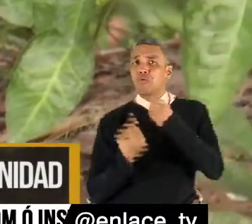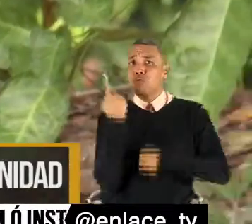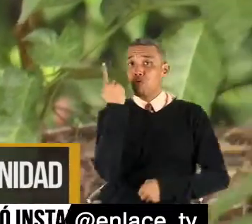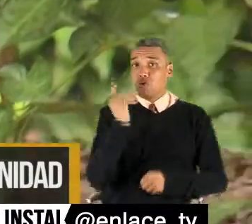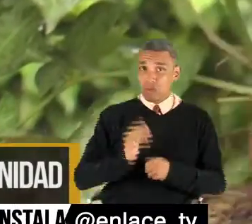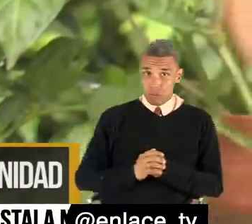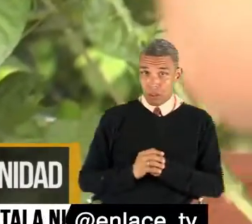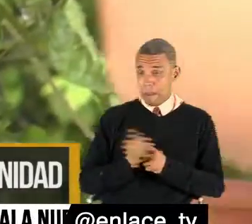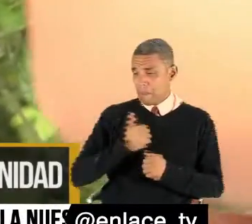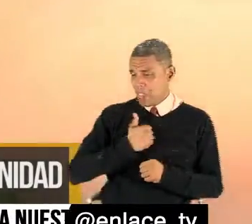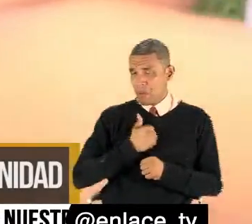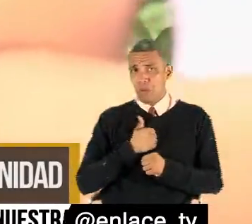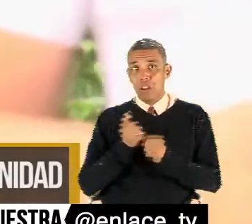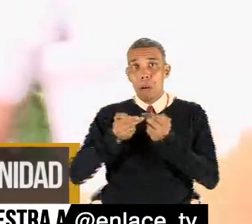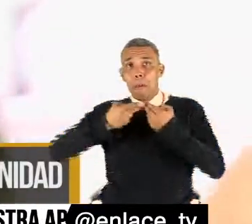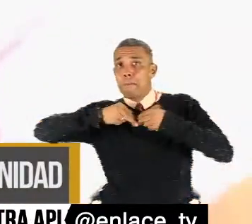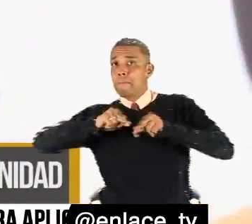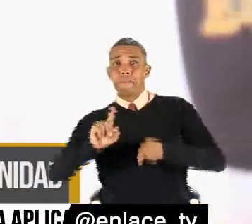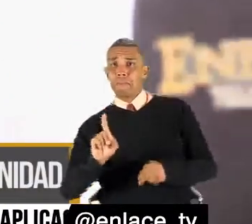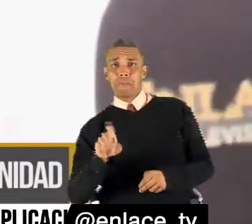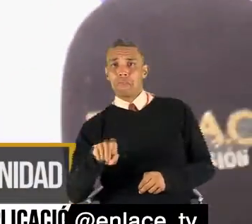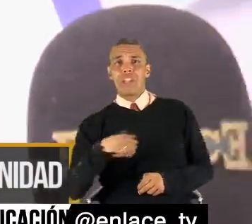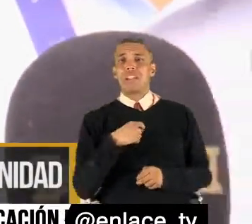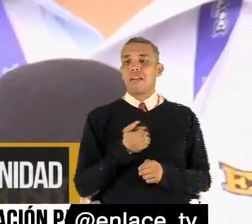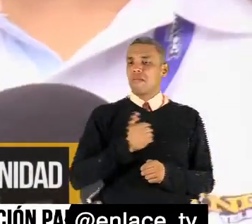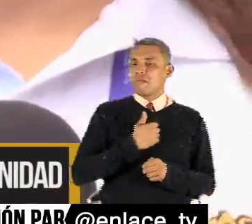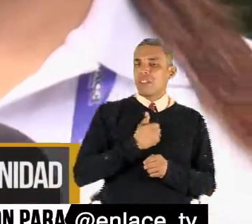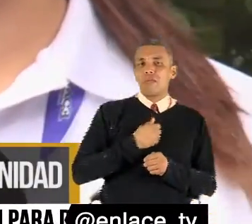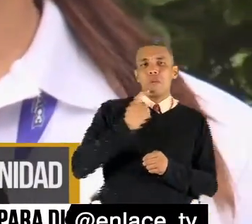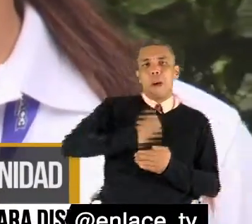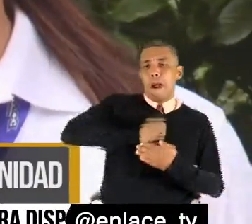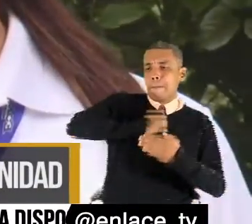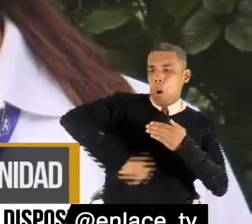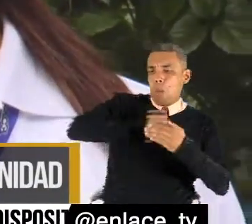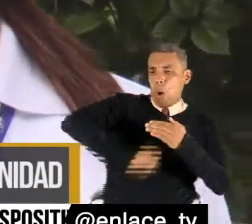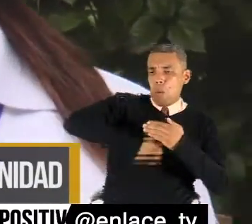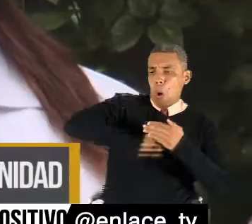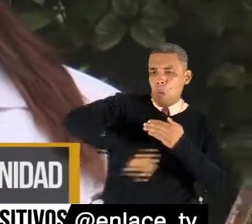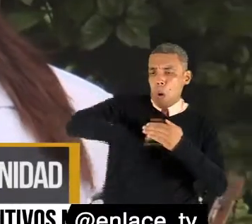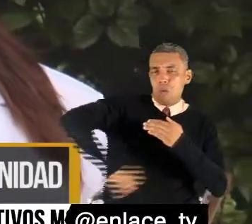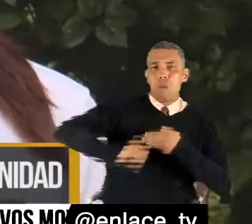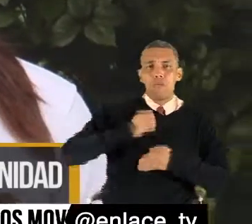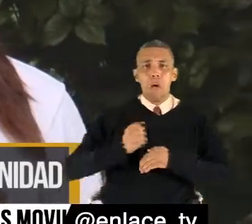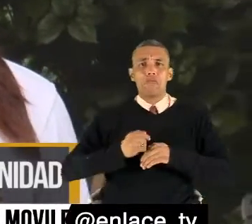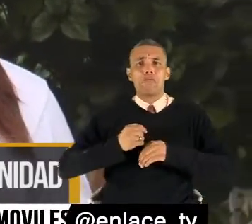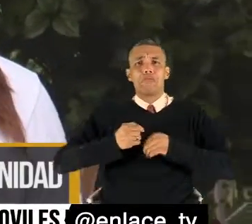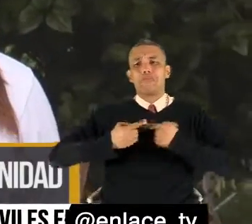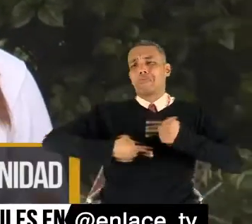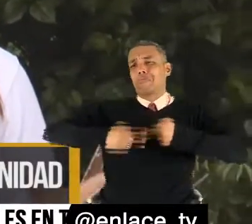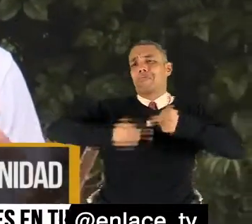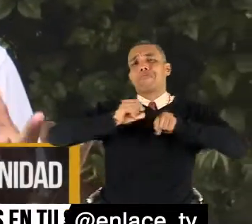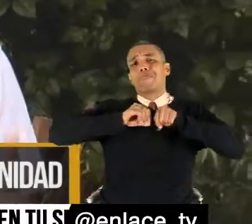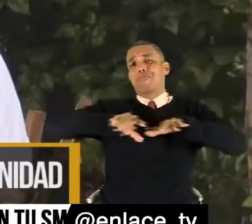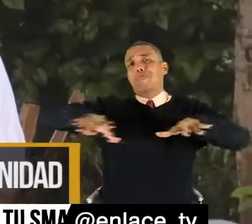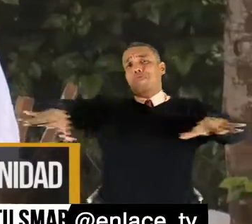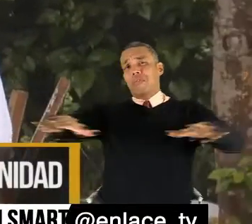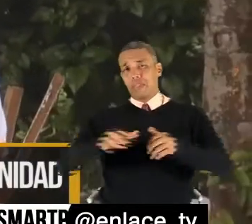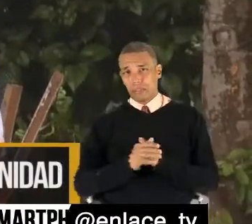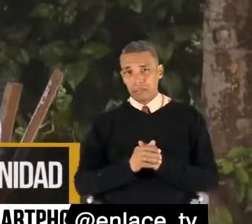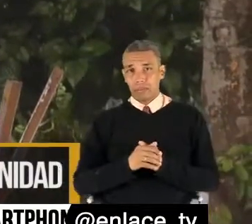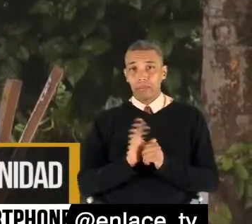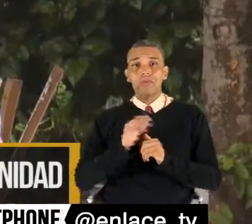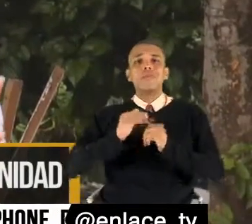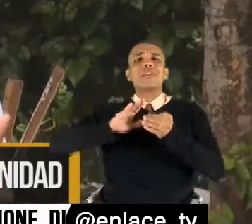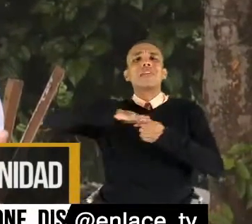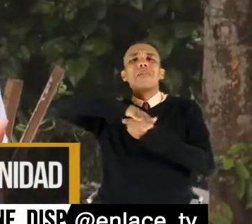Naranjos en la comuna 4 de Barranca Bermeja ya perdió la cuenta con cuántos caracoles como estos conviven diariamente. Transitan por andenes de